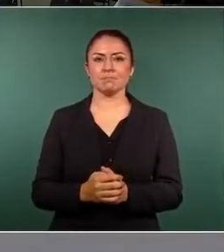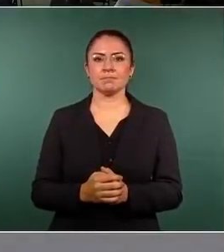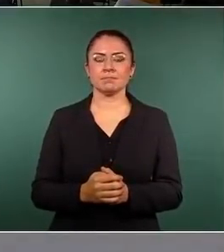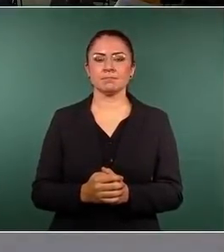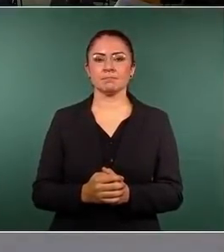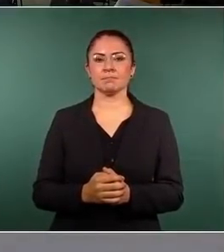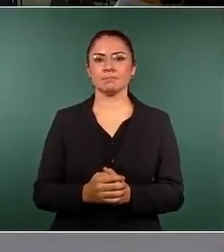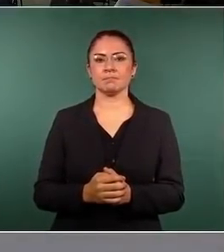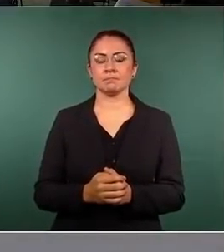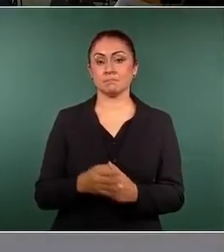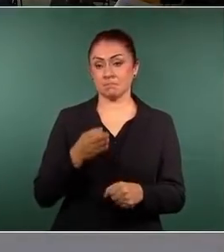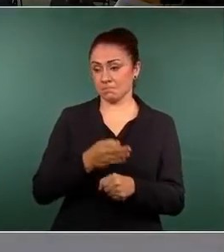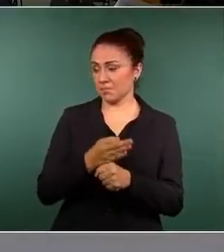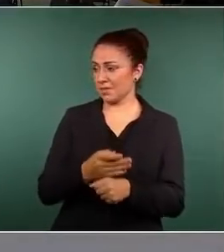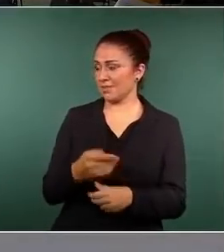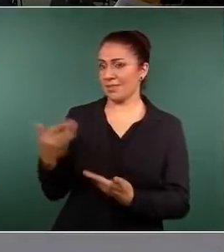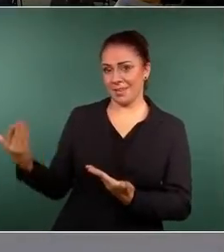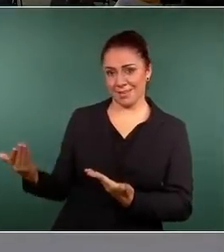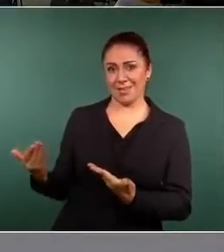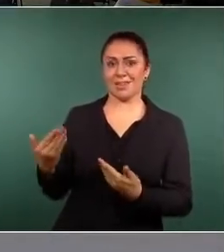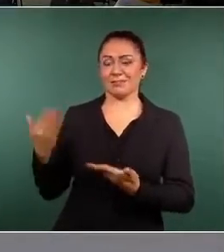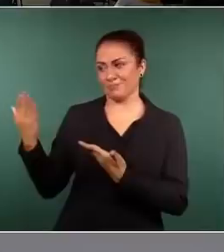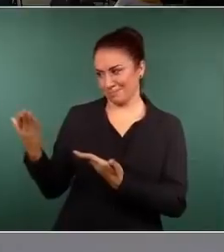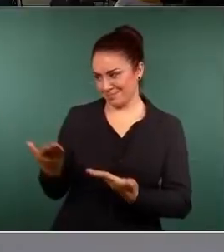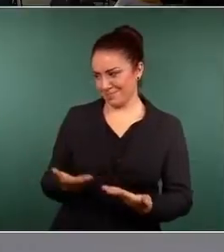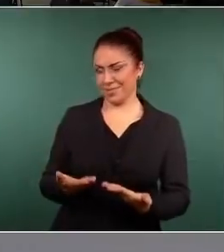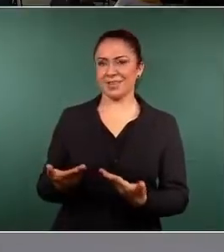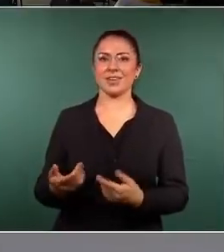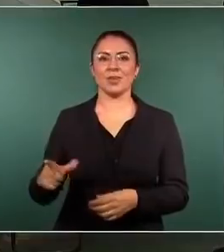y le damos la palabra antonio echávarri